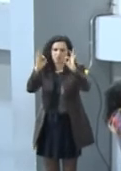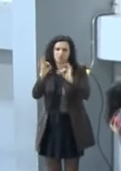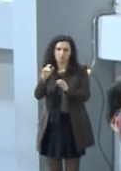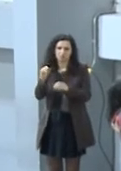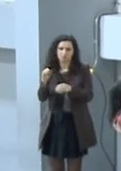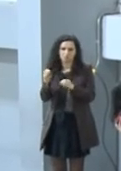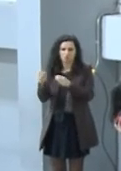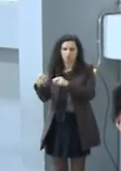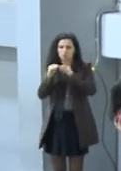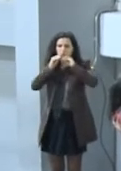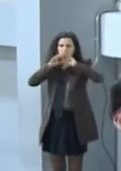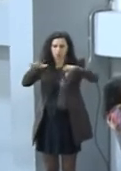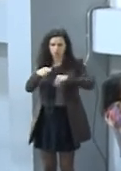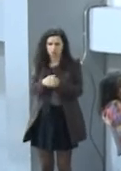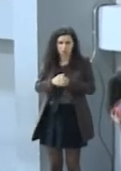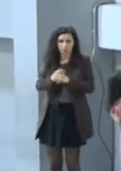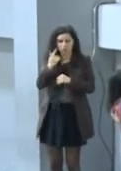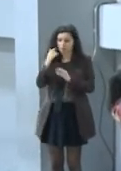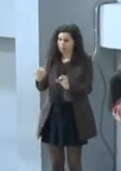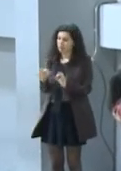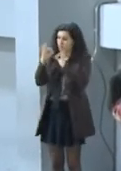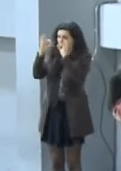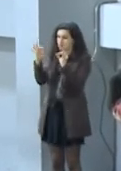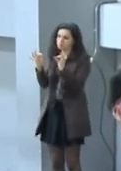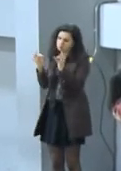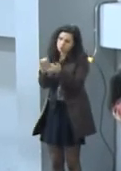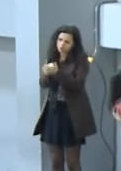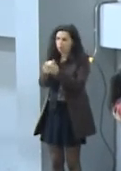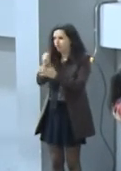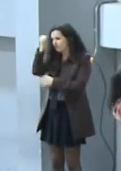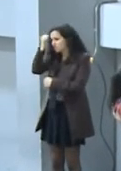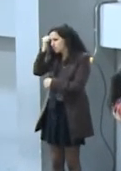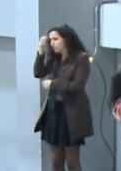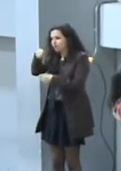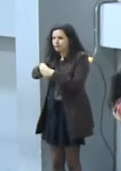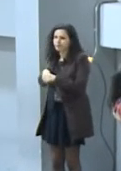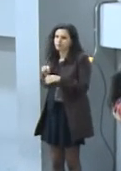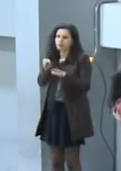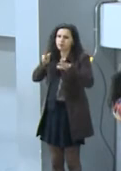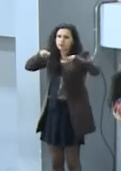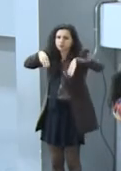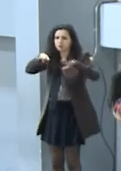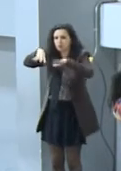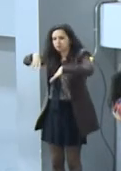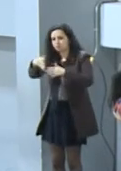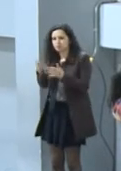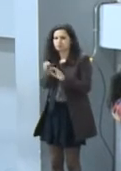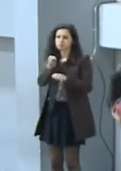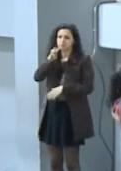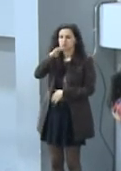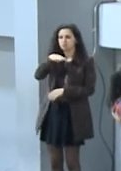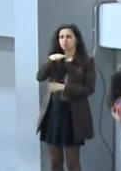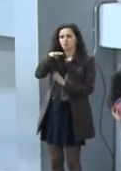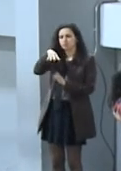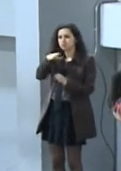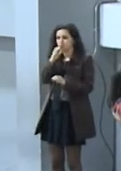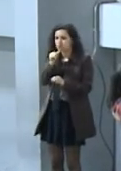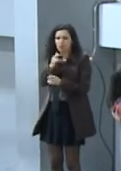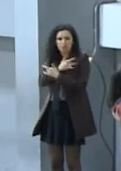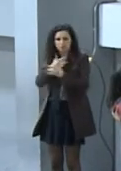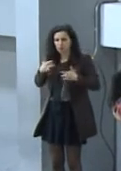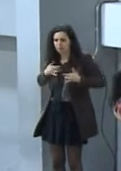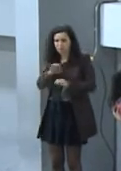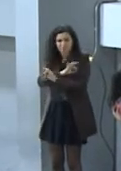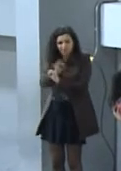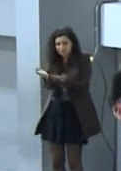educación pública. Porque no podemos hablar de calidad, repito, con docentes vinculados de 8 a 9 meses, con 3 a 4 meses sin seguridad social, sin servicios de